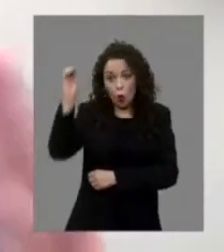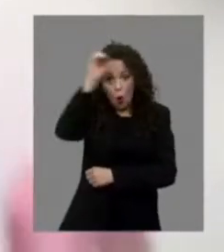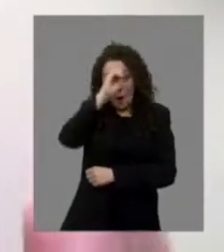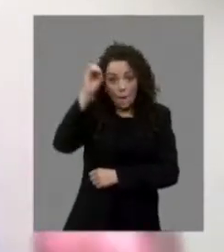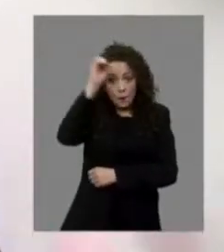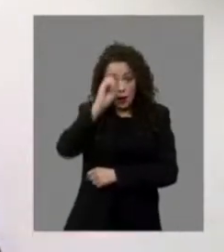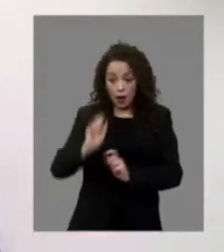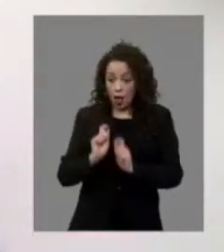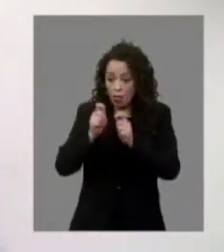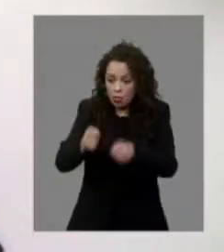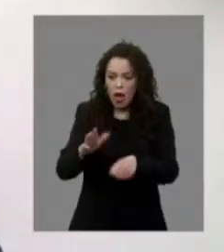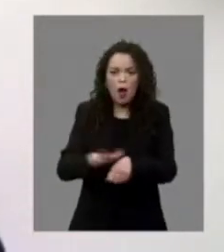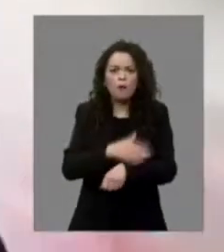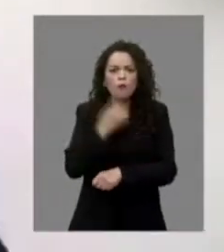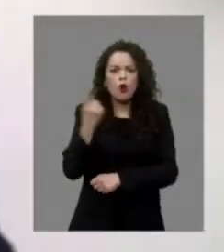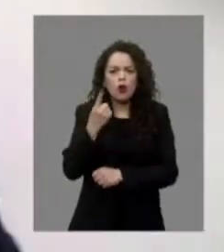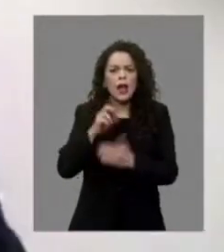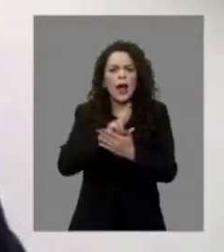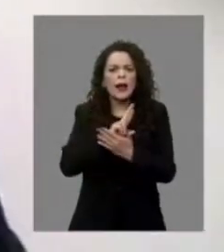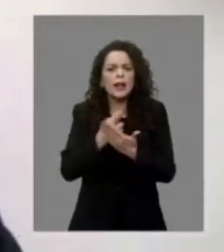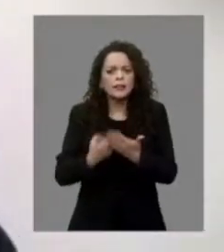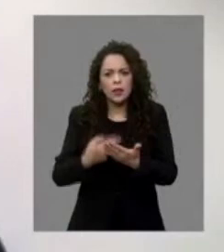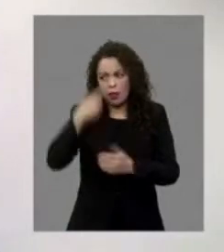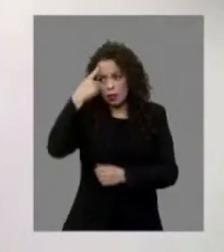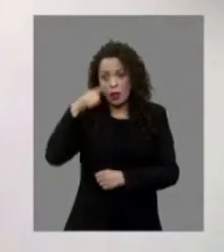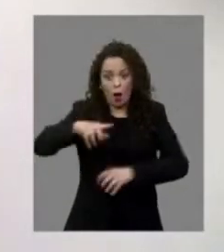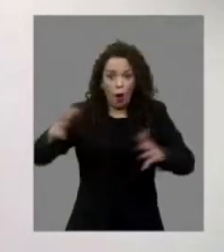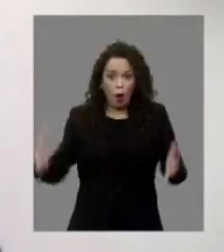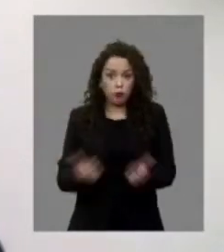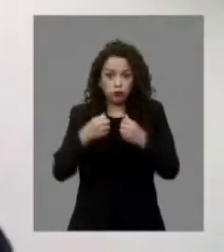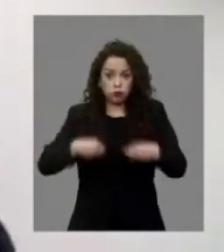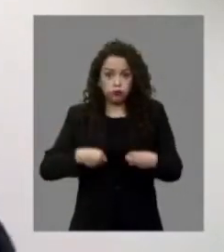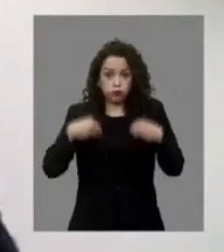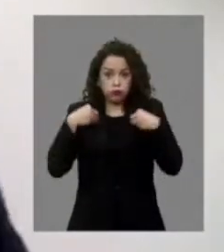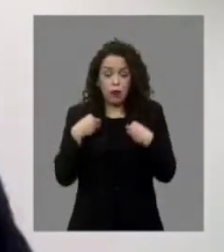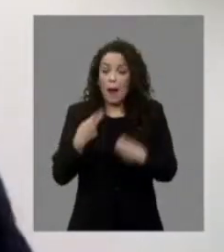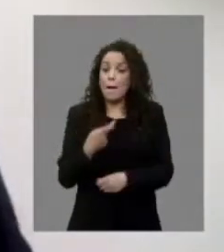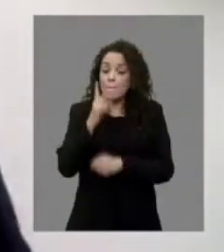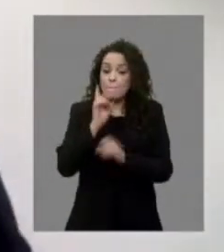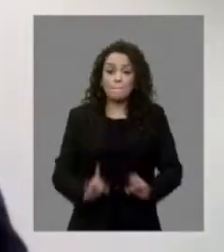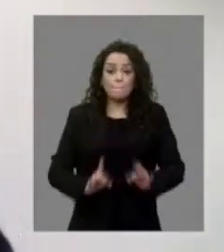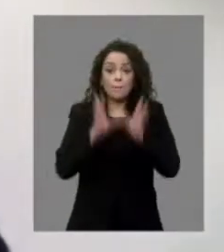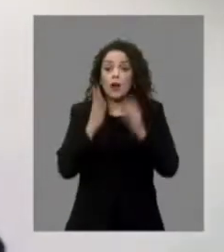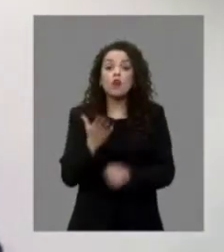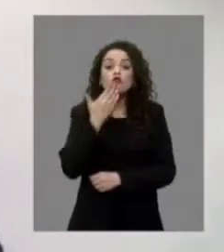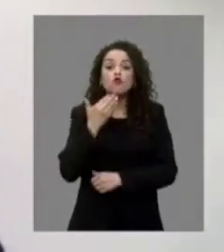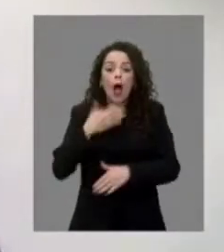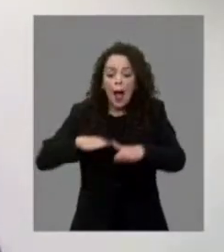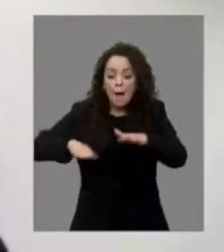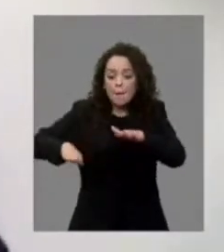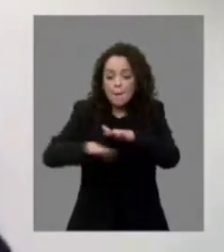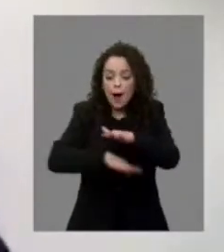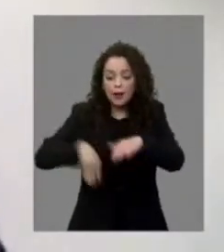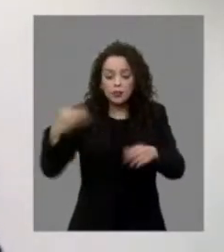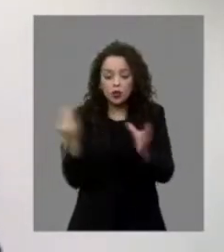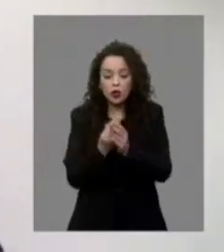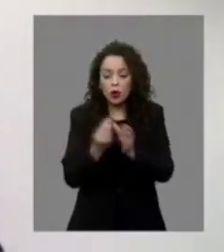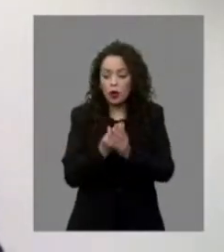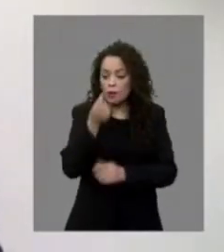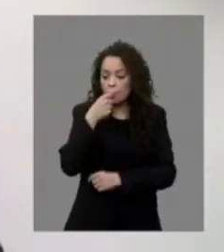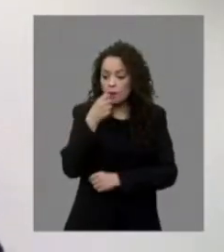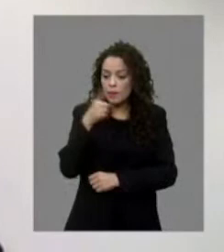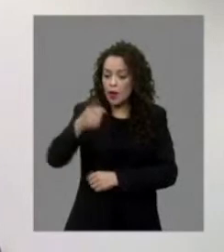pero estos medicamentos no están en el cuadro básico, en el cuadro de insumos para la salud aprobado por